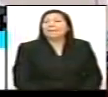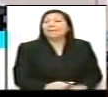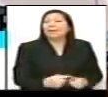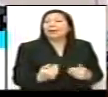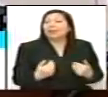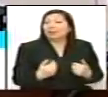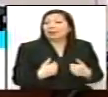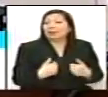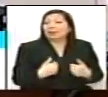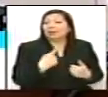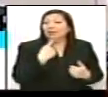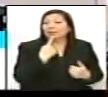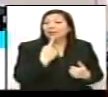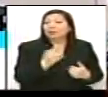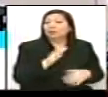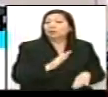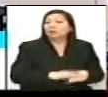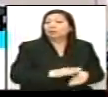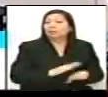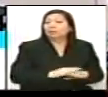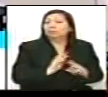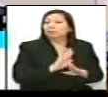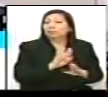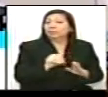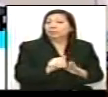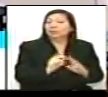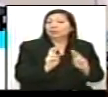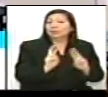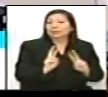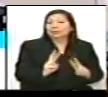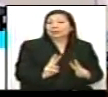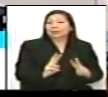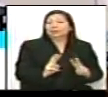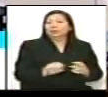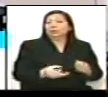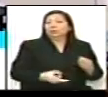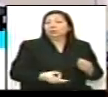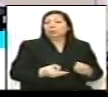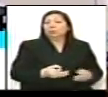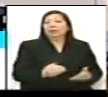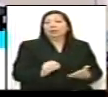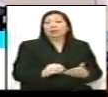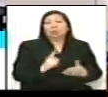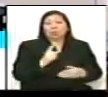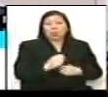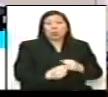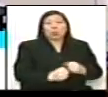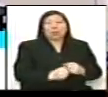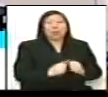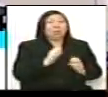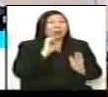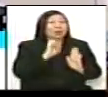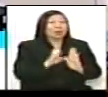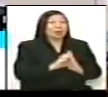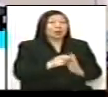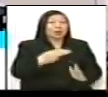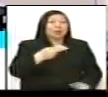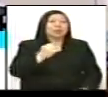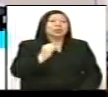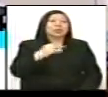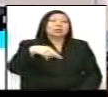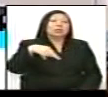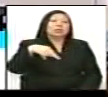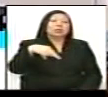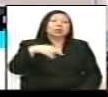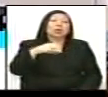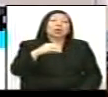tengo mis reparos, sobre todo viendo cómo ha sido la Corte Suprema. Hace un año el señor Inostroza era miembro de la Corte